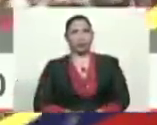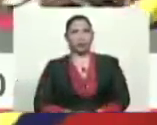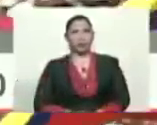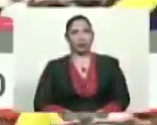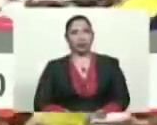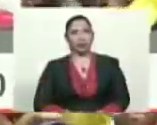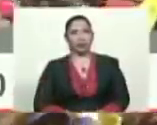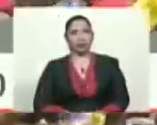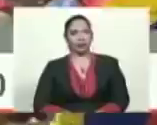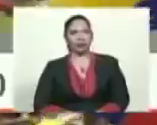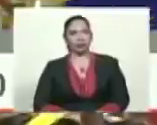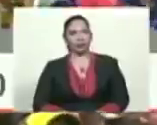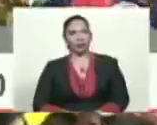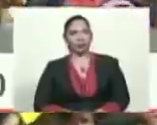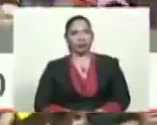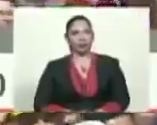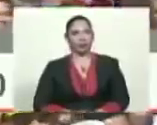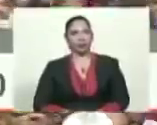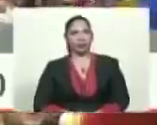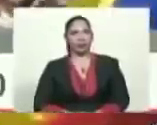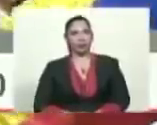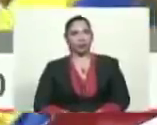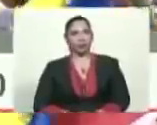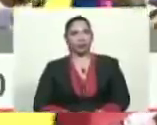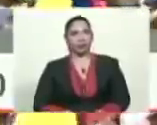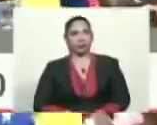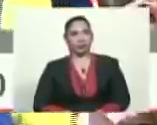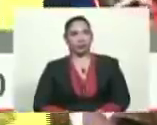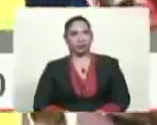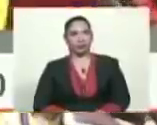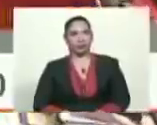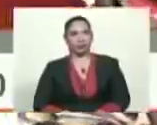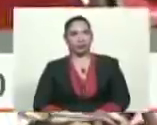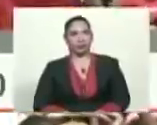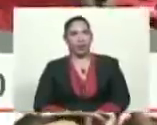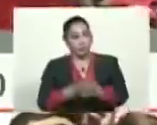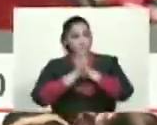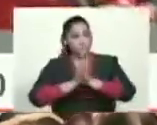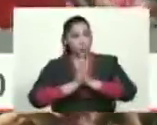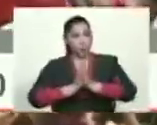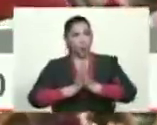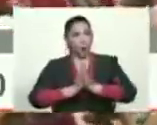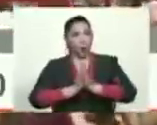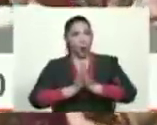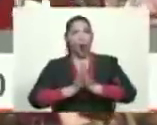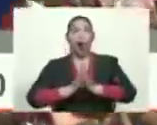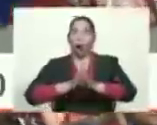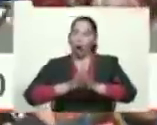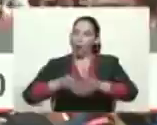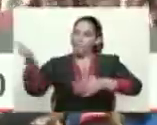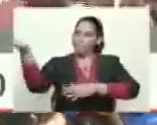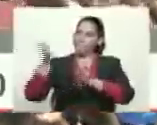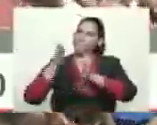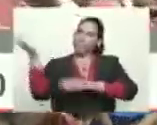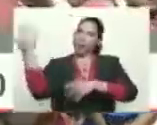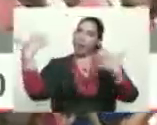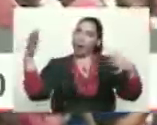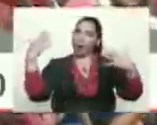Cambio también. Ajá, Mercal, que está por ahí. Por favor, un aplauso a los que bajaron la bandera.